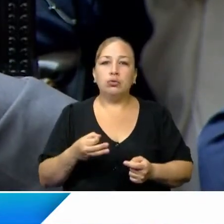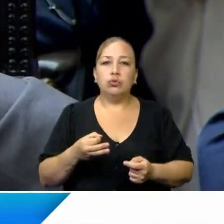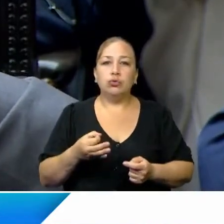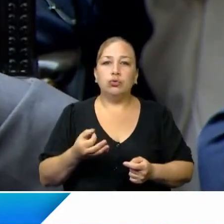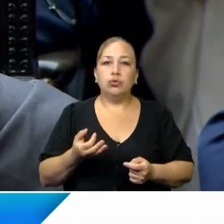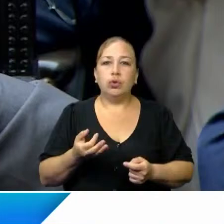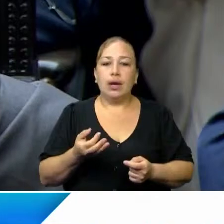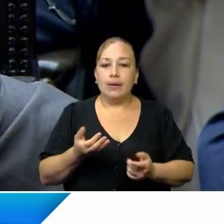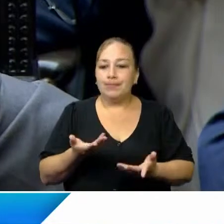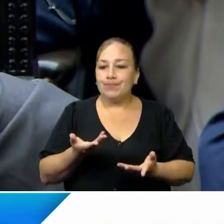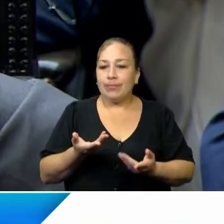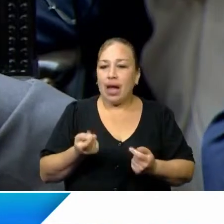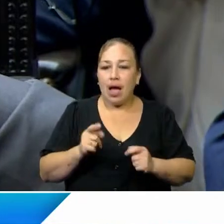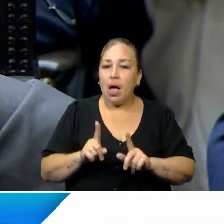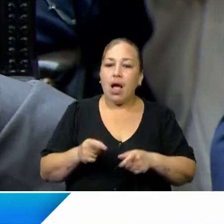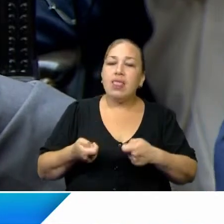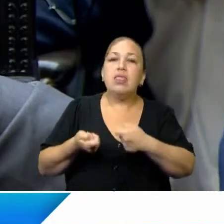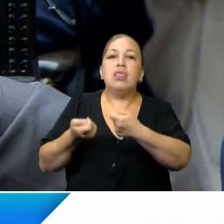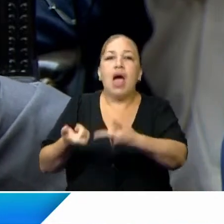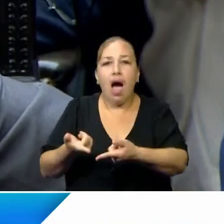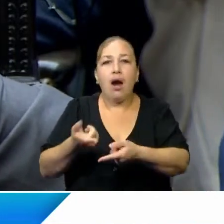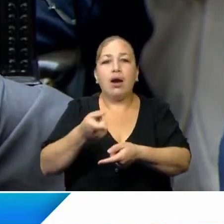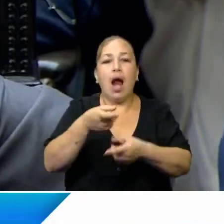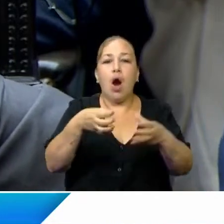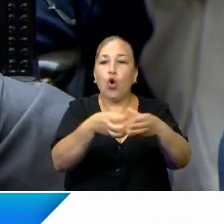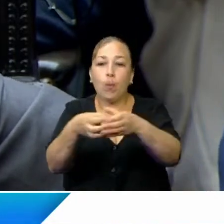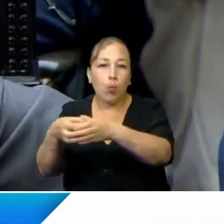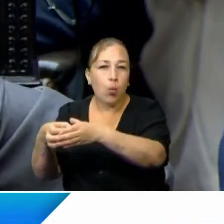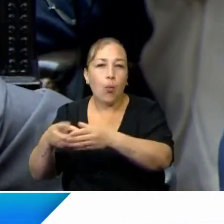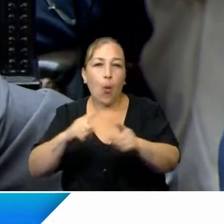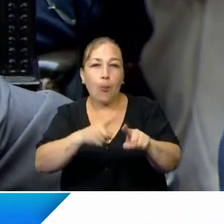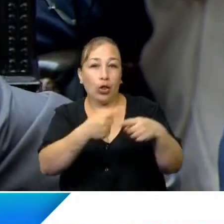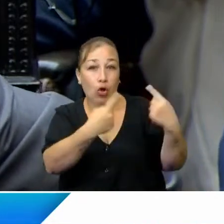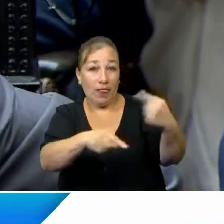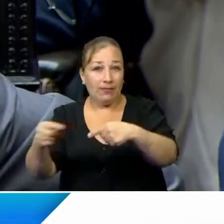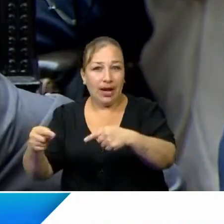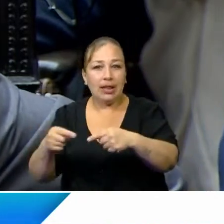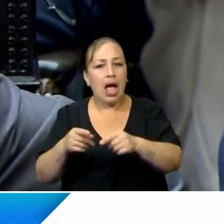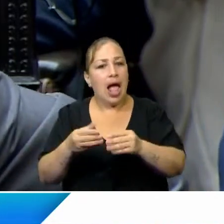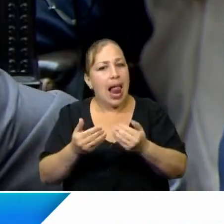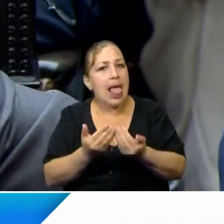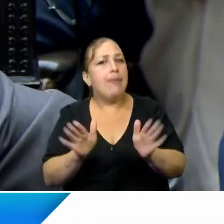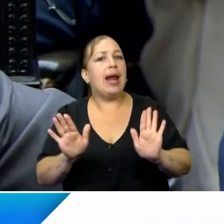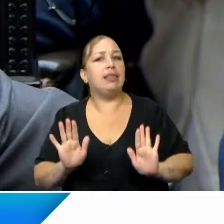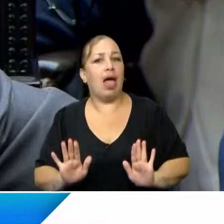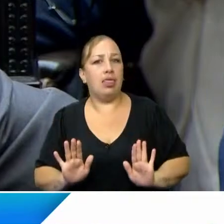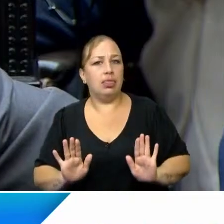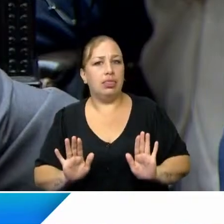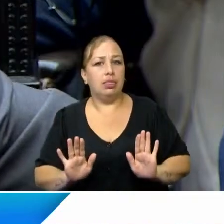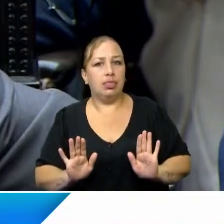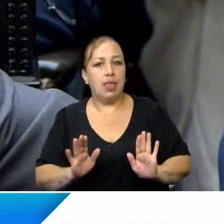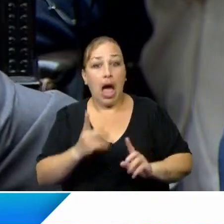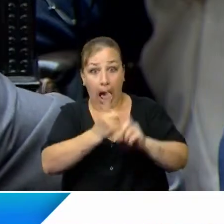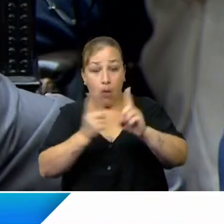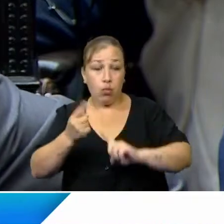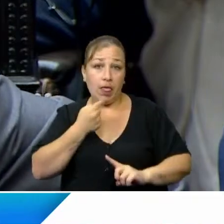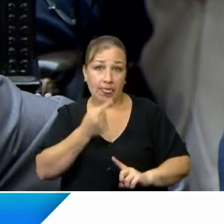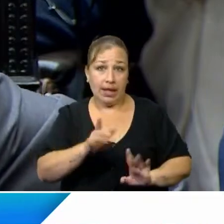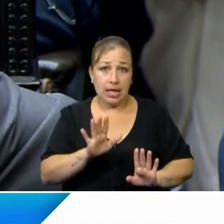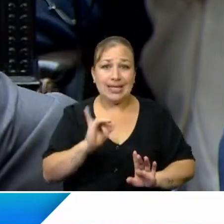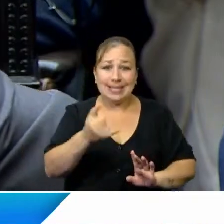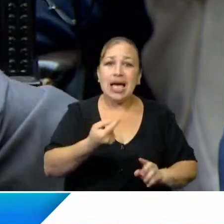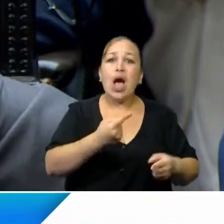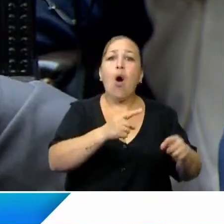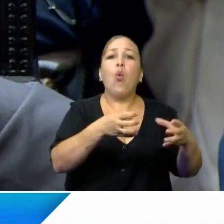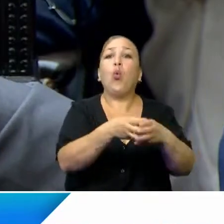a los partidos políticos esa libertad, porque de cierta manera, algunos lo han dicho, pero hay que dejar claro, son los partidos políticos